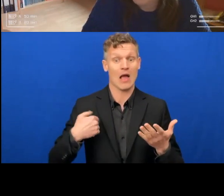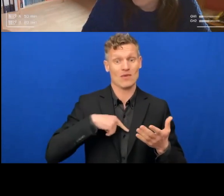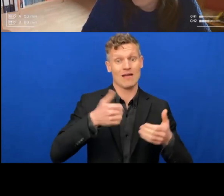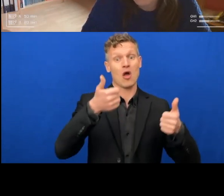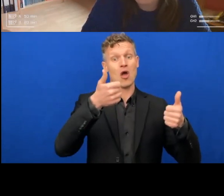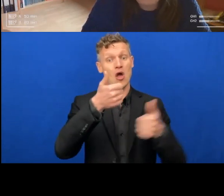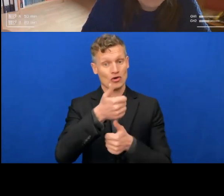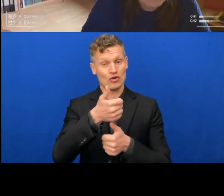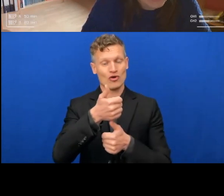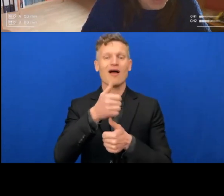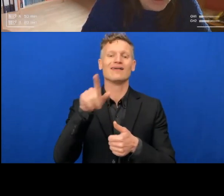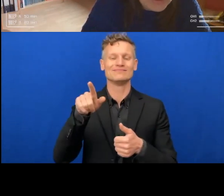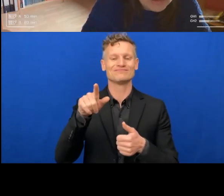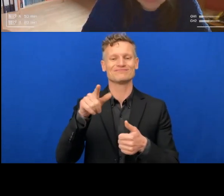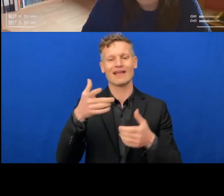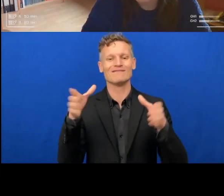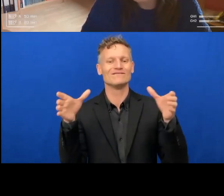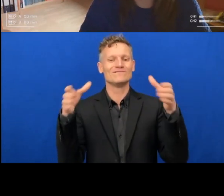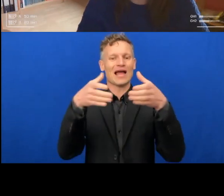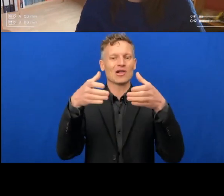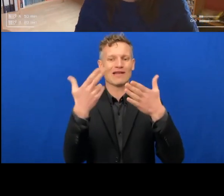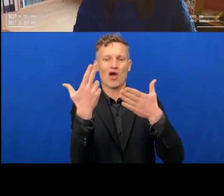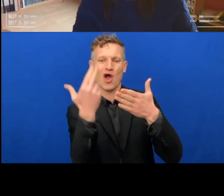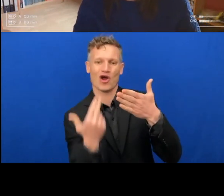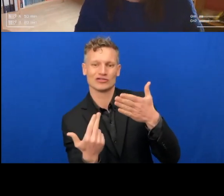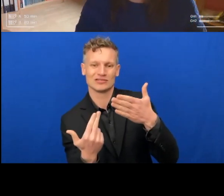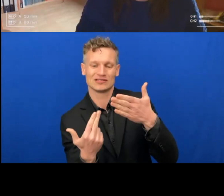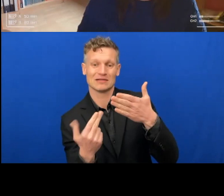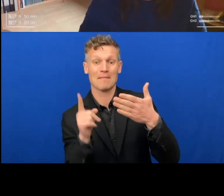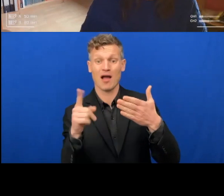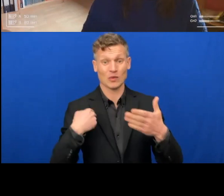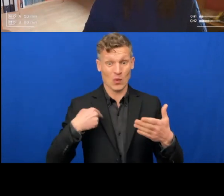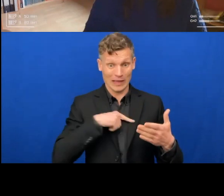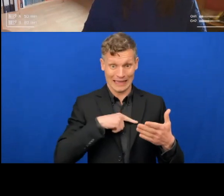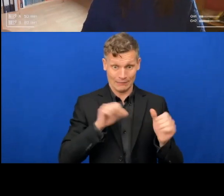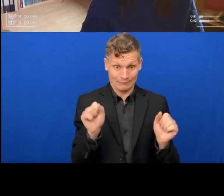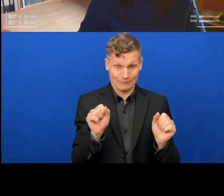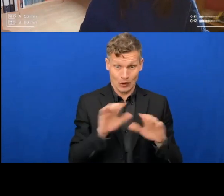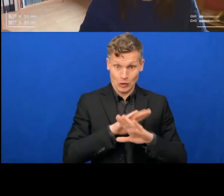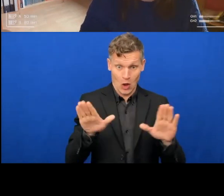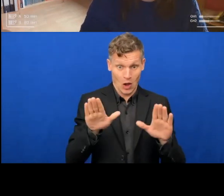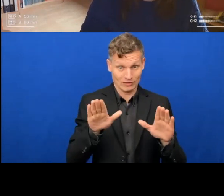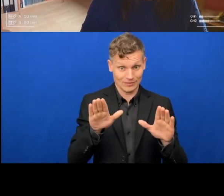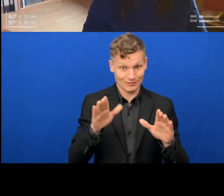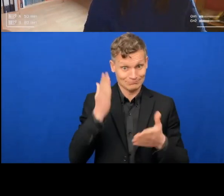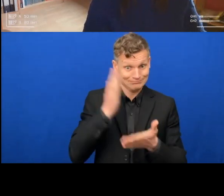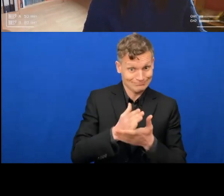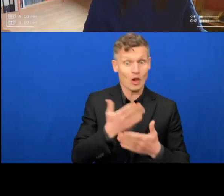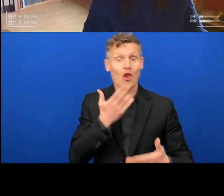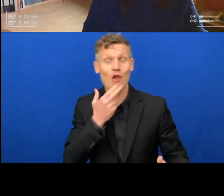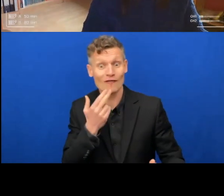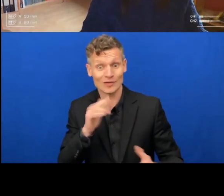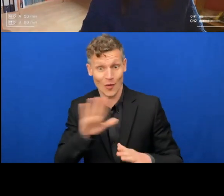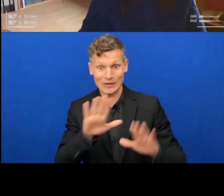de la Facultad de Artes de KU Leuven, y aunque no nos hemos mudado